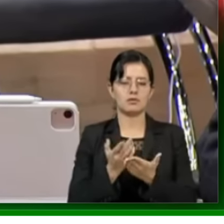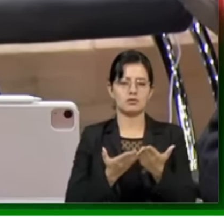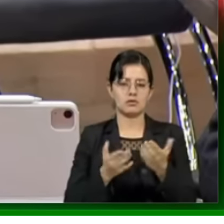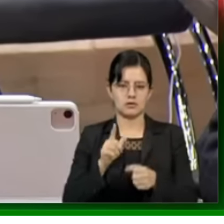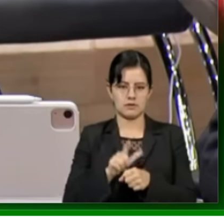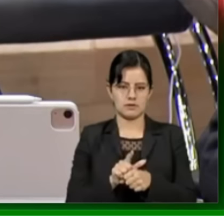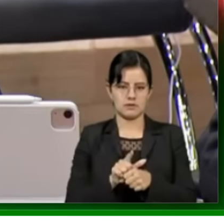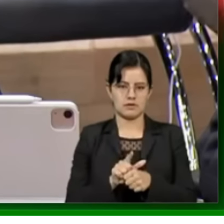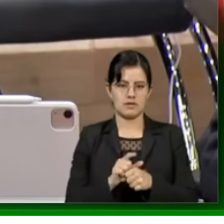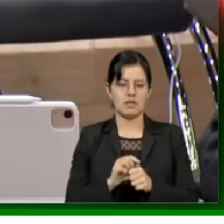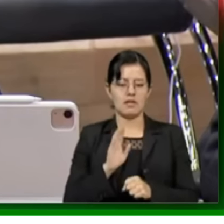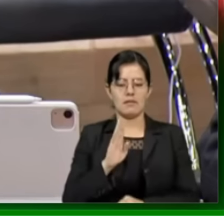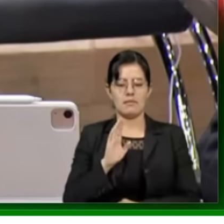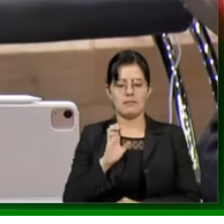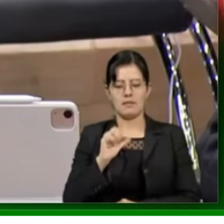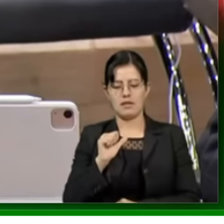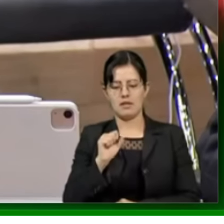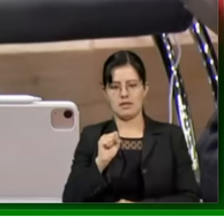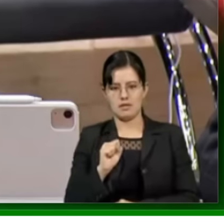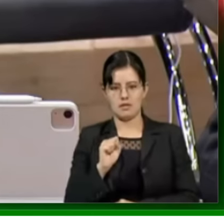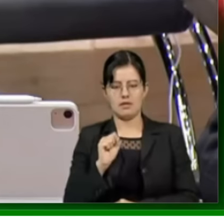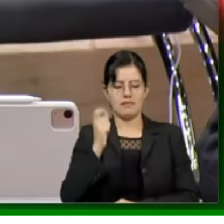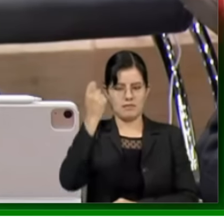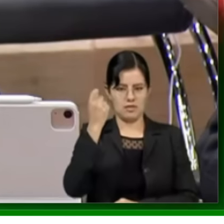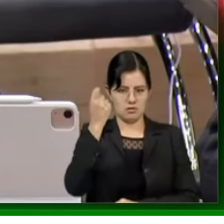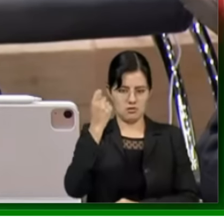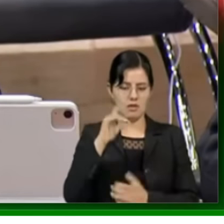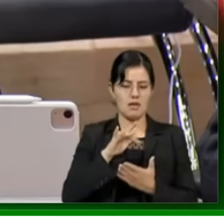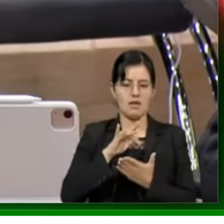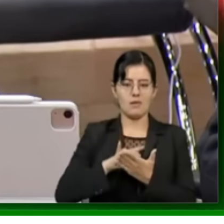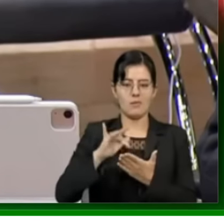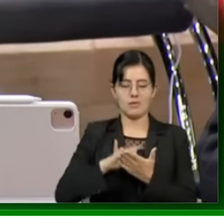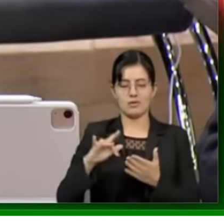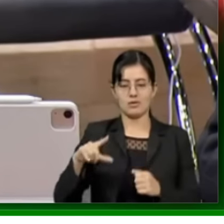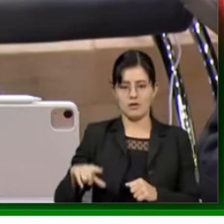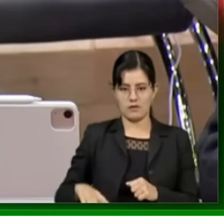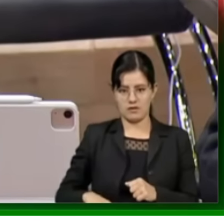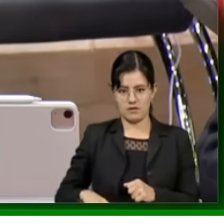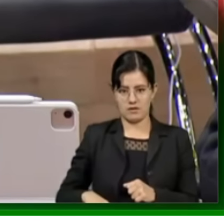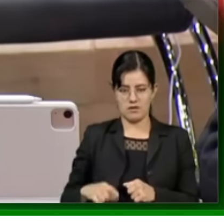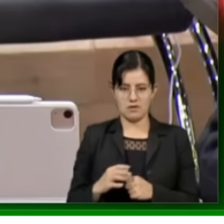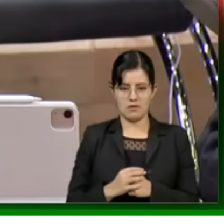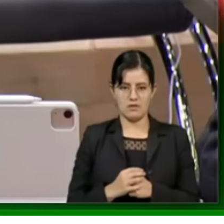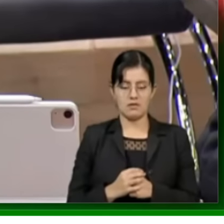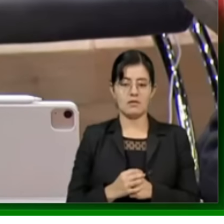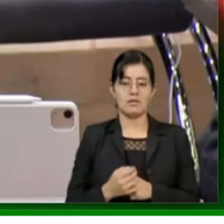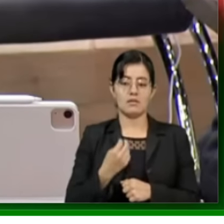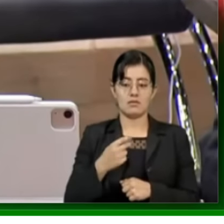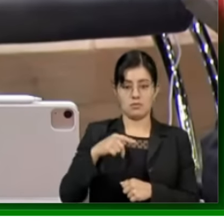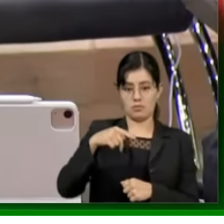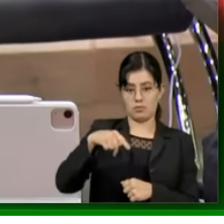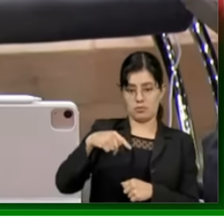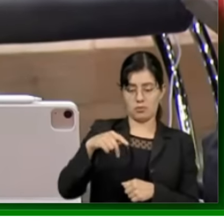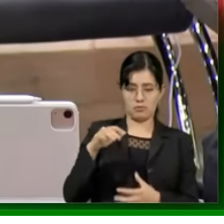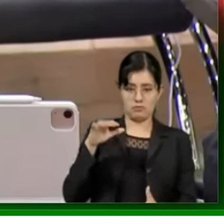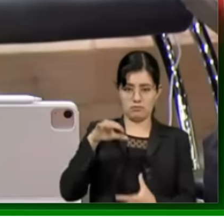sociales becas pensiones y apoyos del gobierno No pertenecen